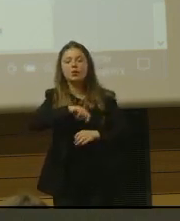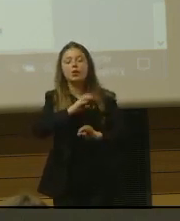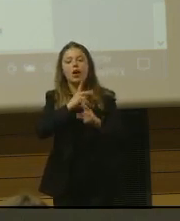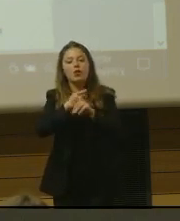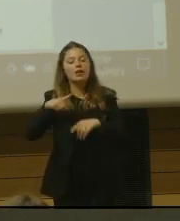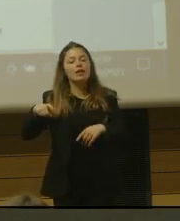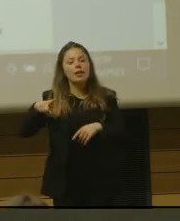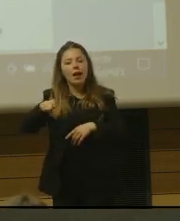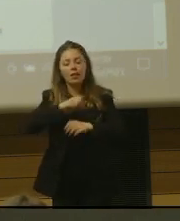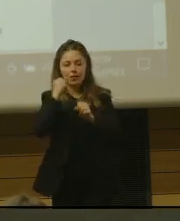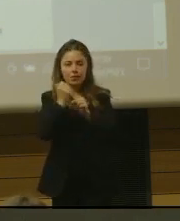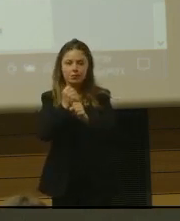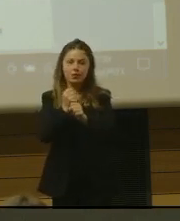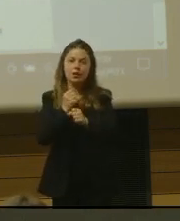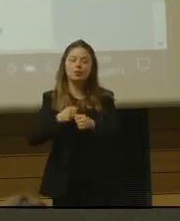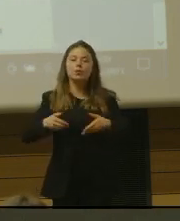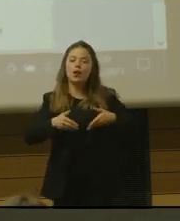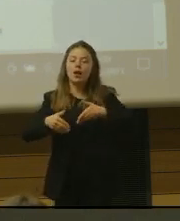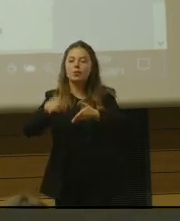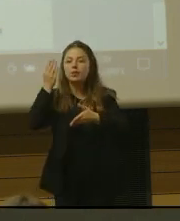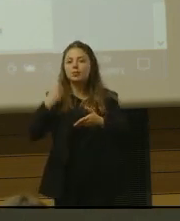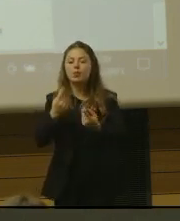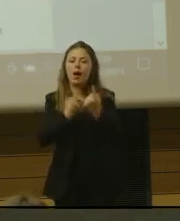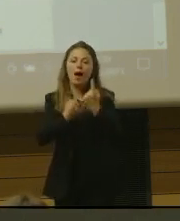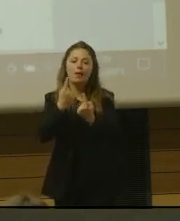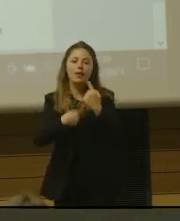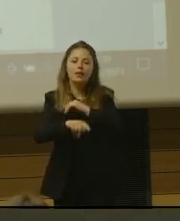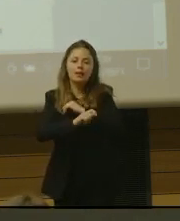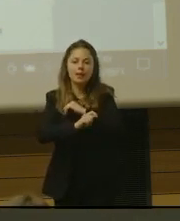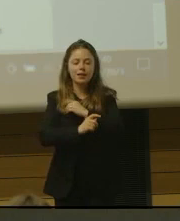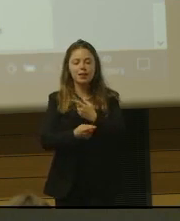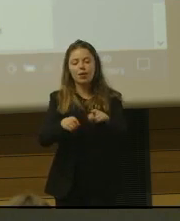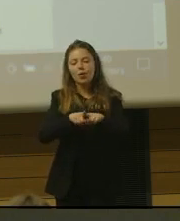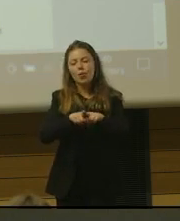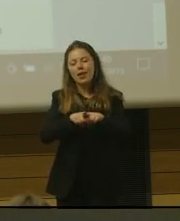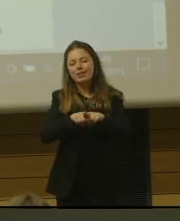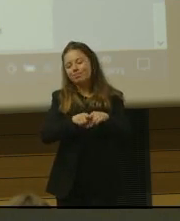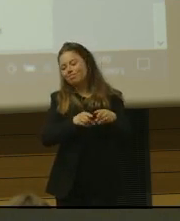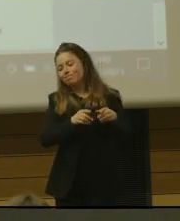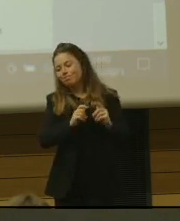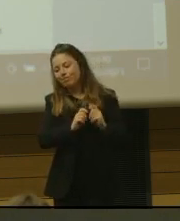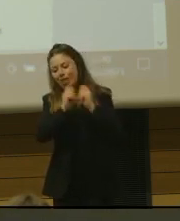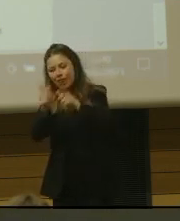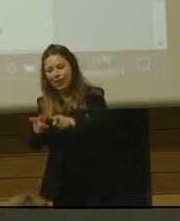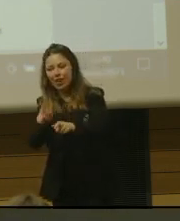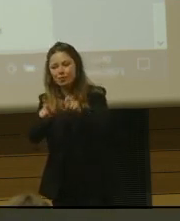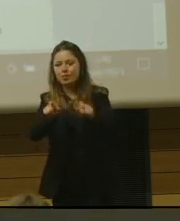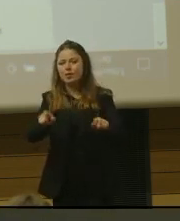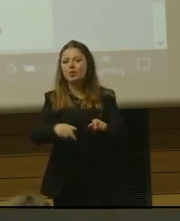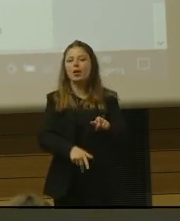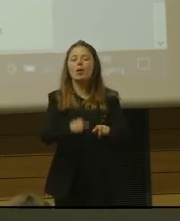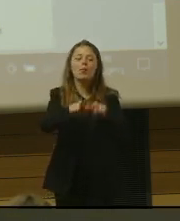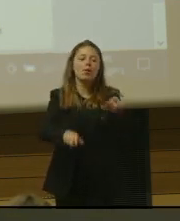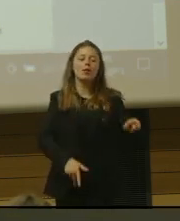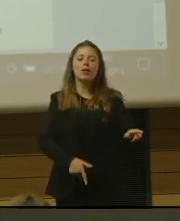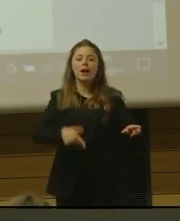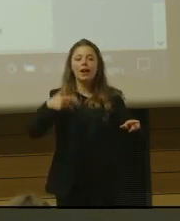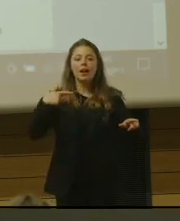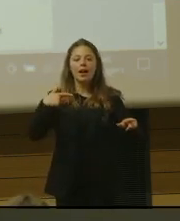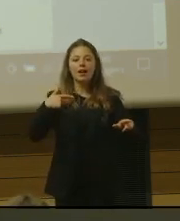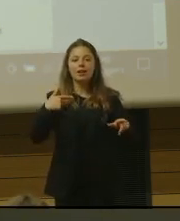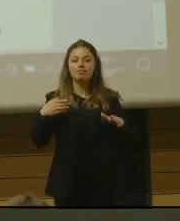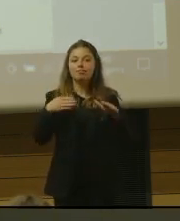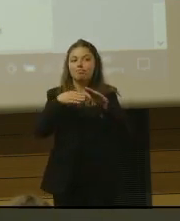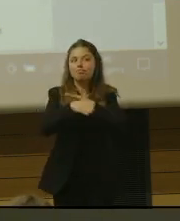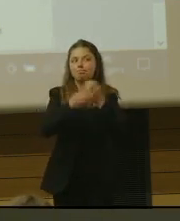otras que trabajamos en este camino, a veces nuestras estrategias no llegan a determinada población. Hacemos más bien población general y el que entra